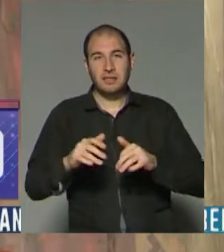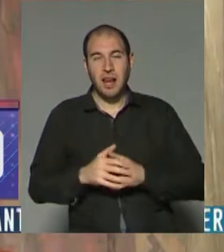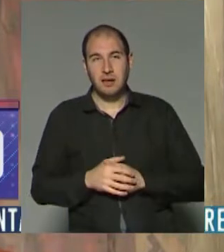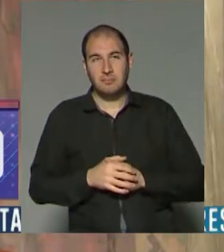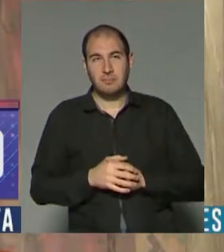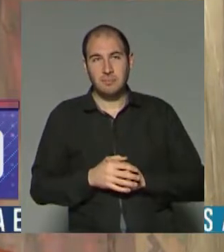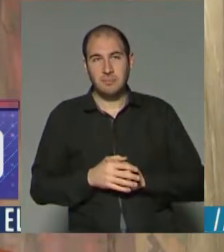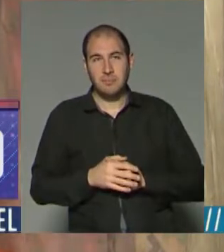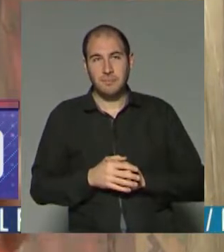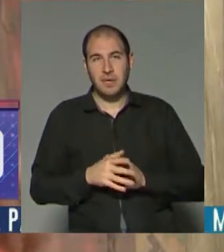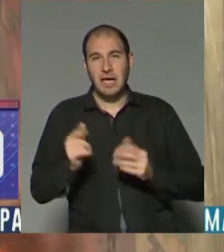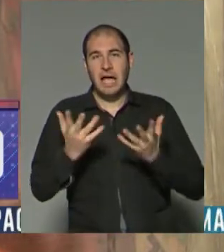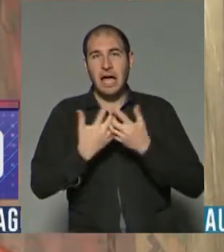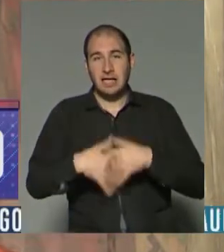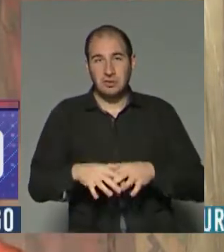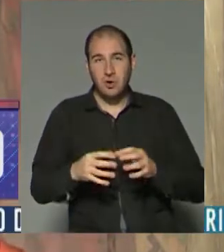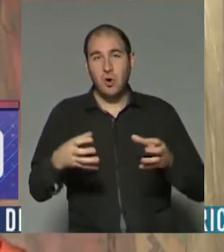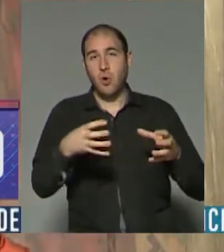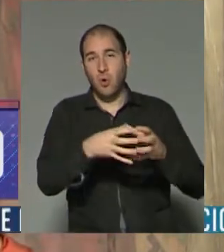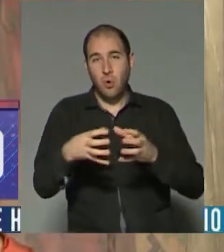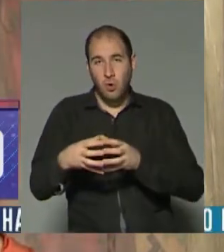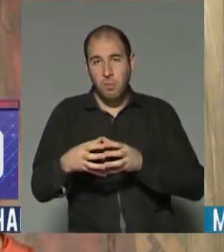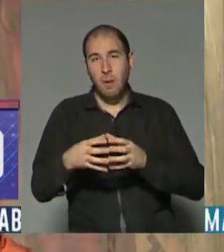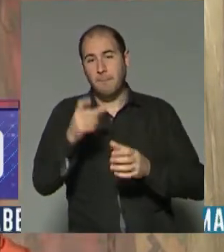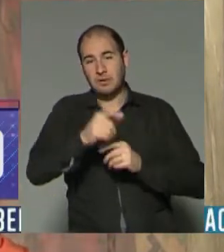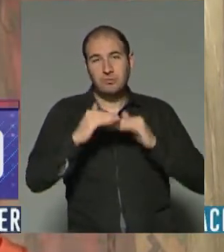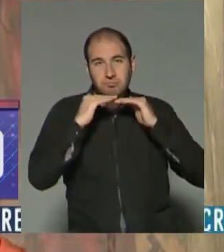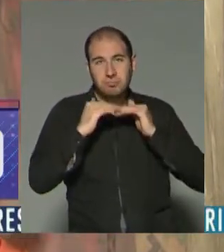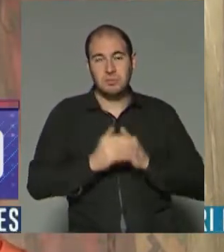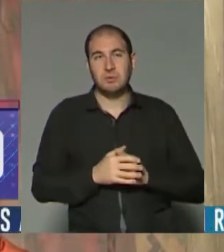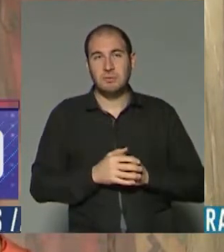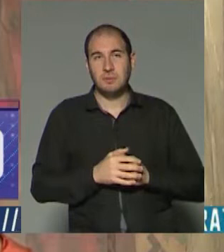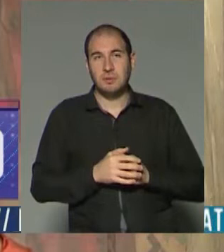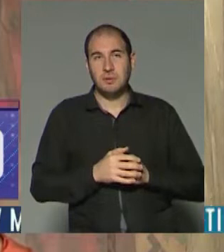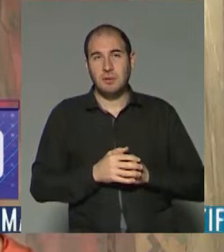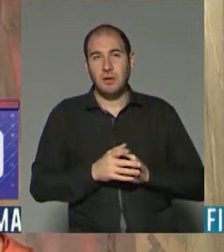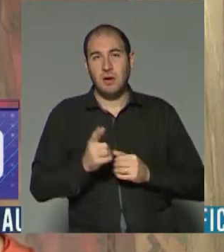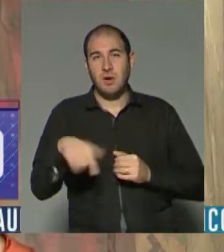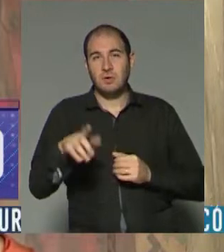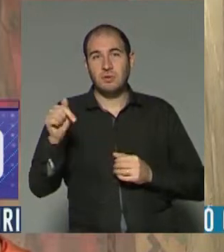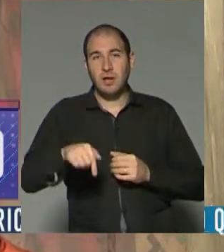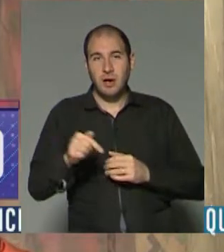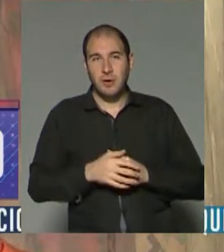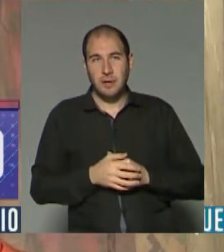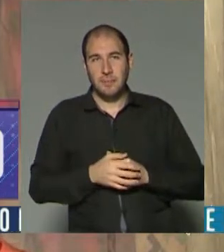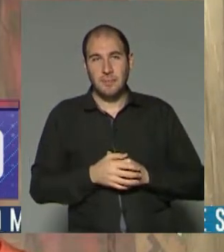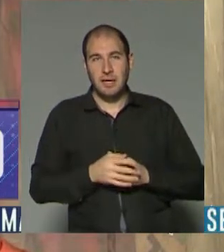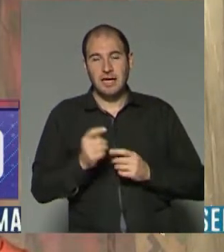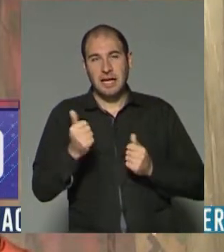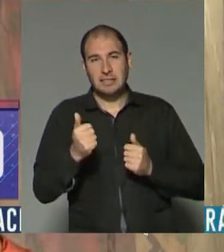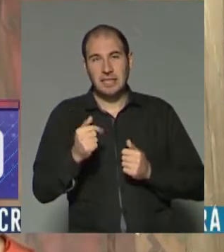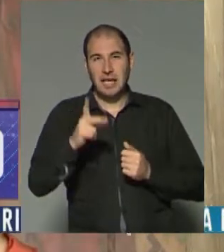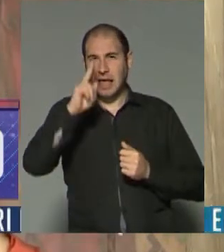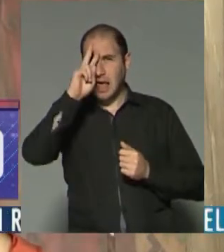a lo que es la relación entre las organizaciones y los públicos, ¿no? Digamos, estábamos enfrentando, casi diría, un cambio